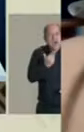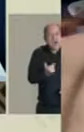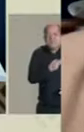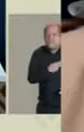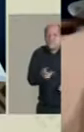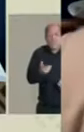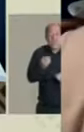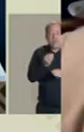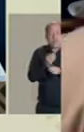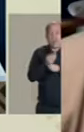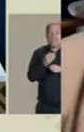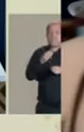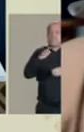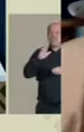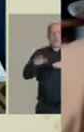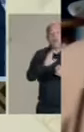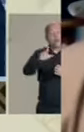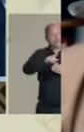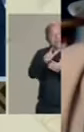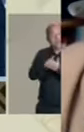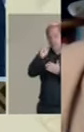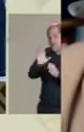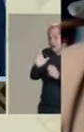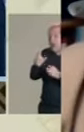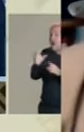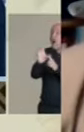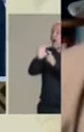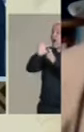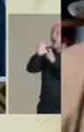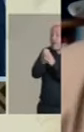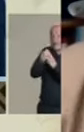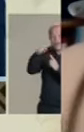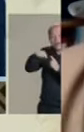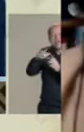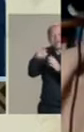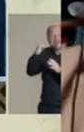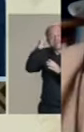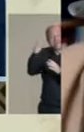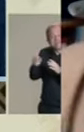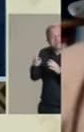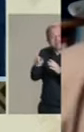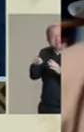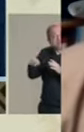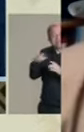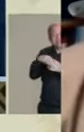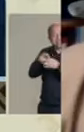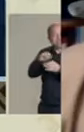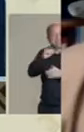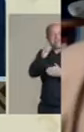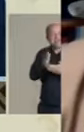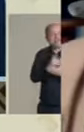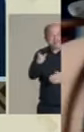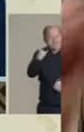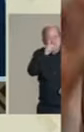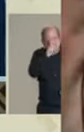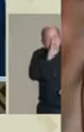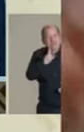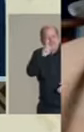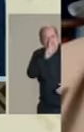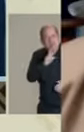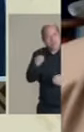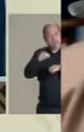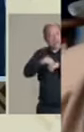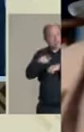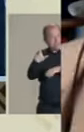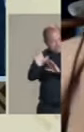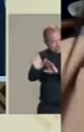a la continuación de su gobierno en caso de que Sheinbaum gane las elecciones. Y mientras Gálvez llamó la atención por la